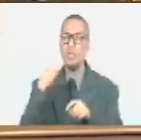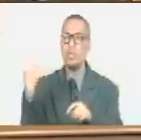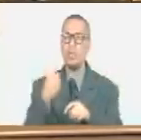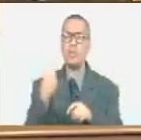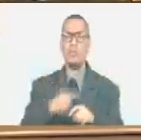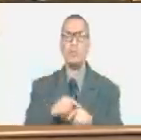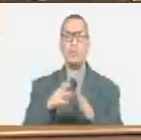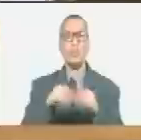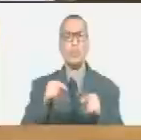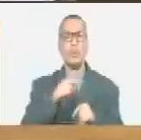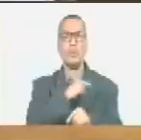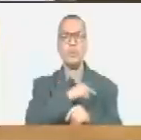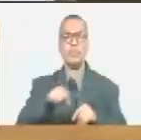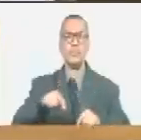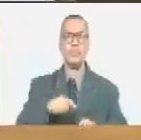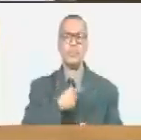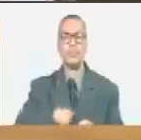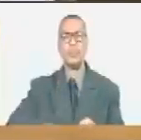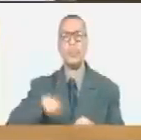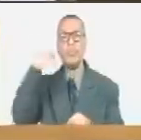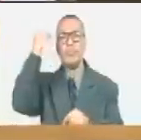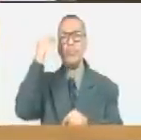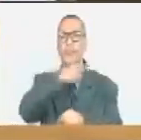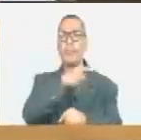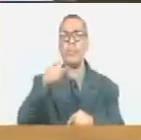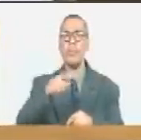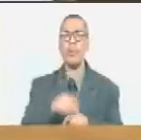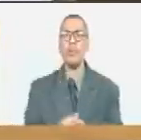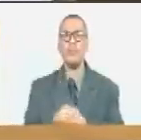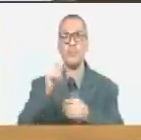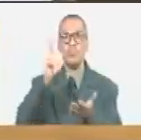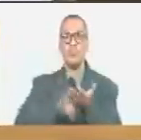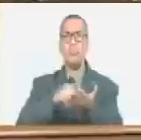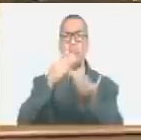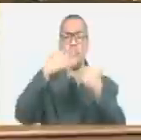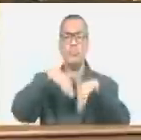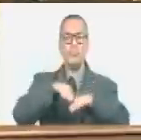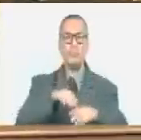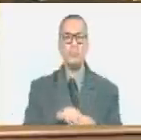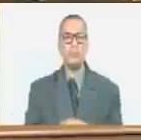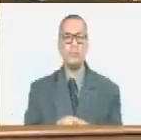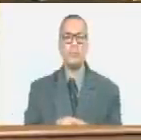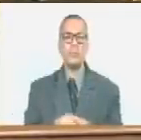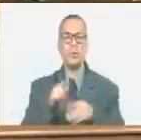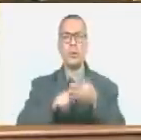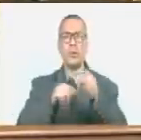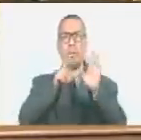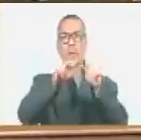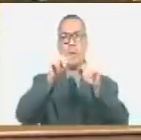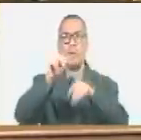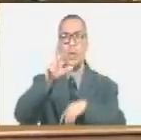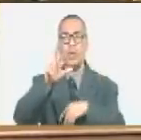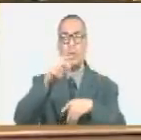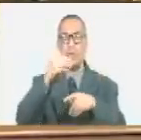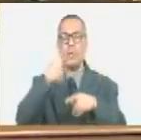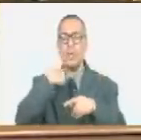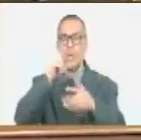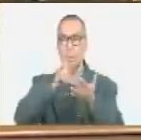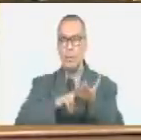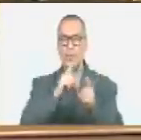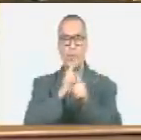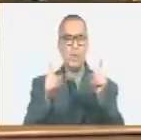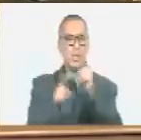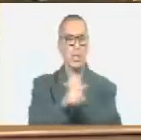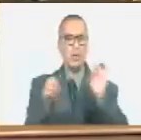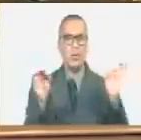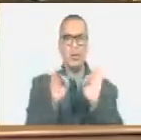todo, señor presidente. En consideración. Aprobado. Siguiente. 83. Se sugiere aprobar sin